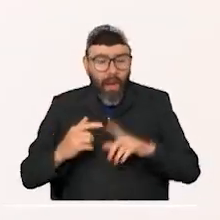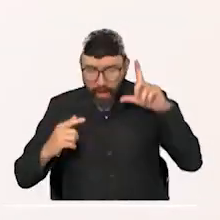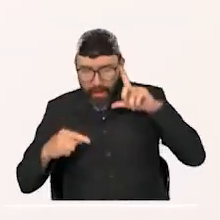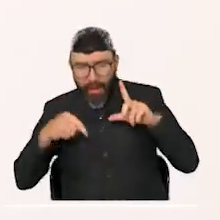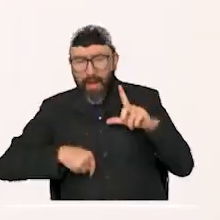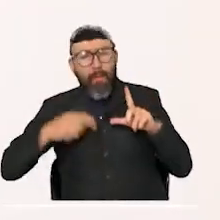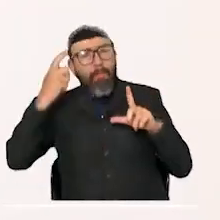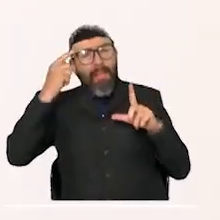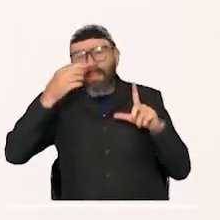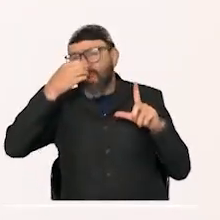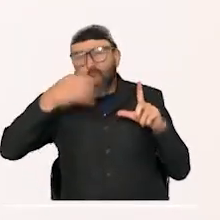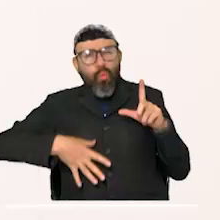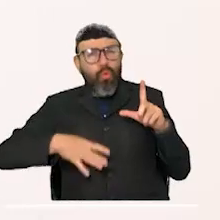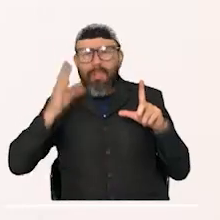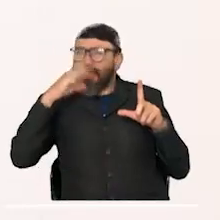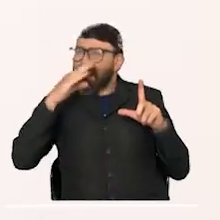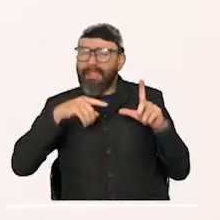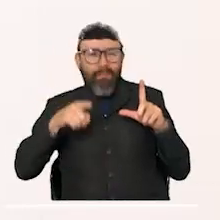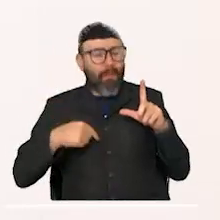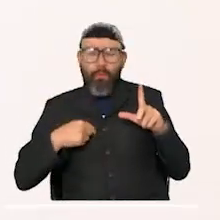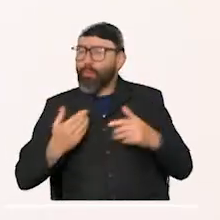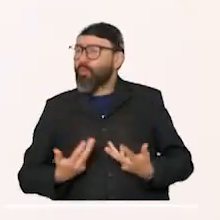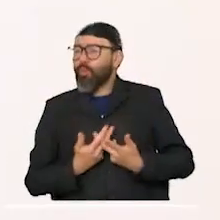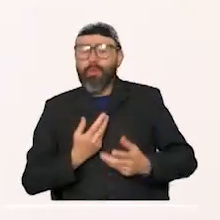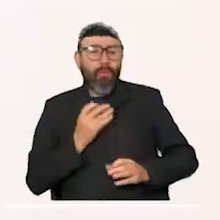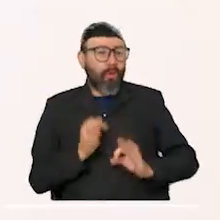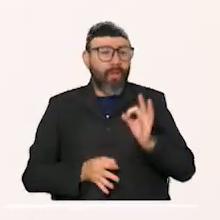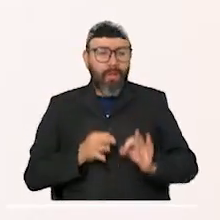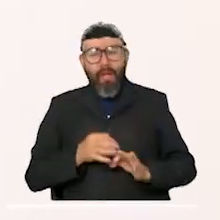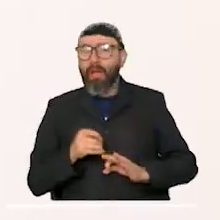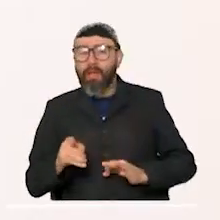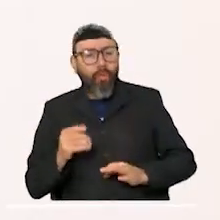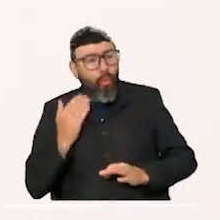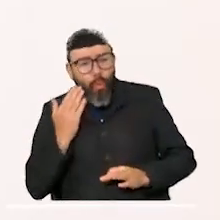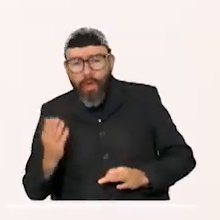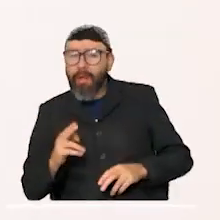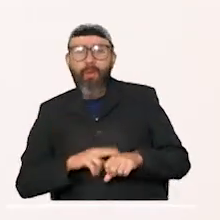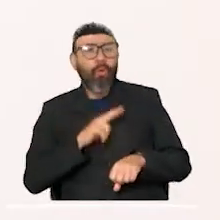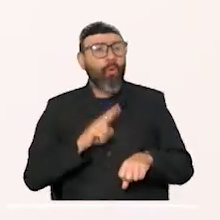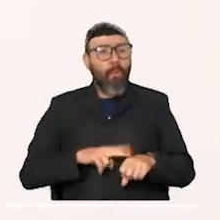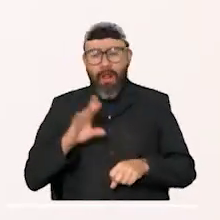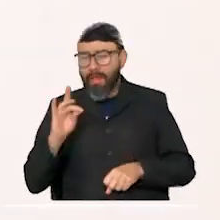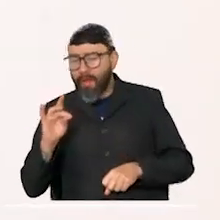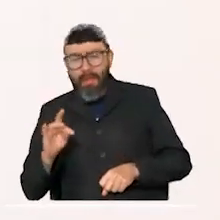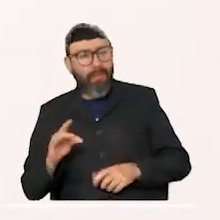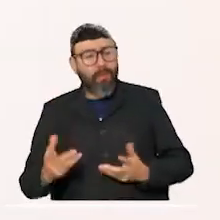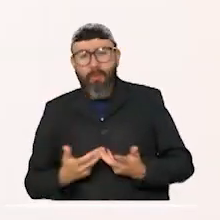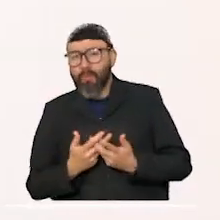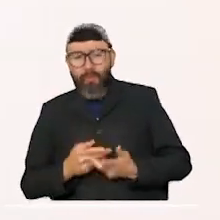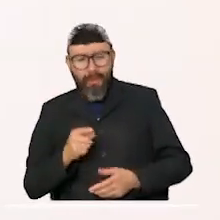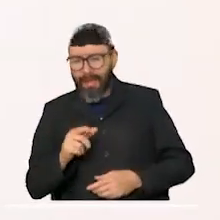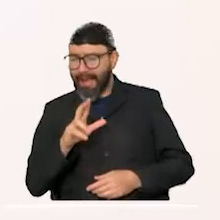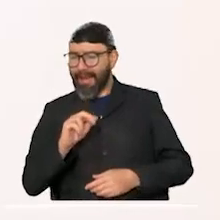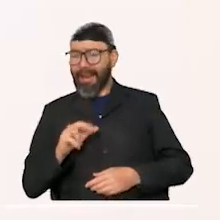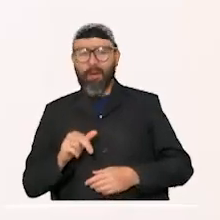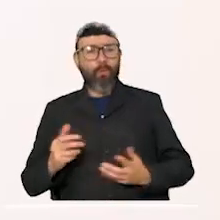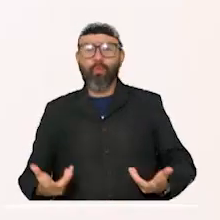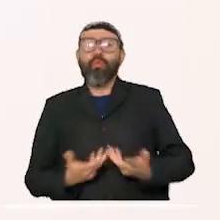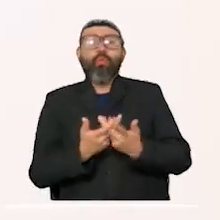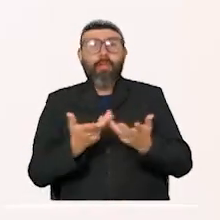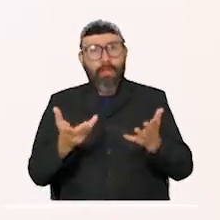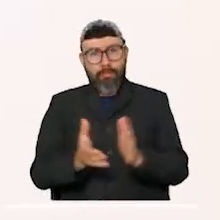sucia que no saben cómo cuidarla que no saben Cuándo es normal un flujo vaginal cuando está normal Este flujo vaginal no saben